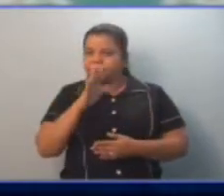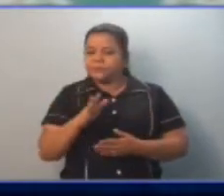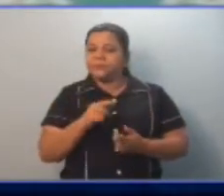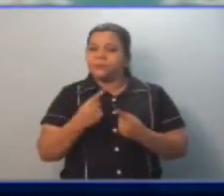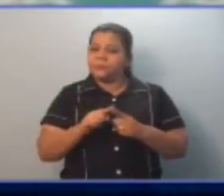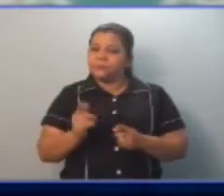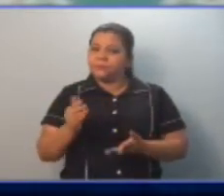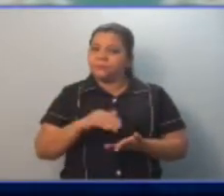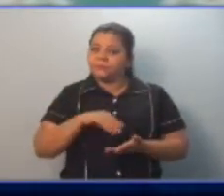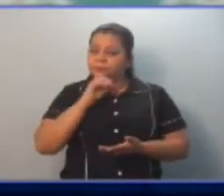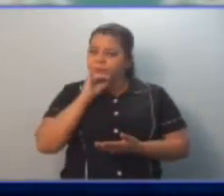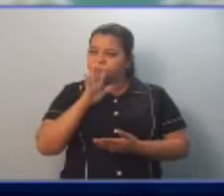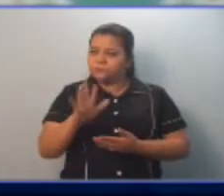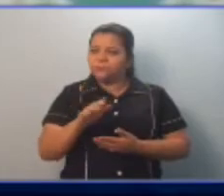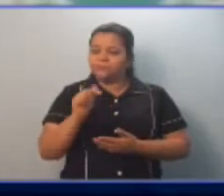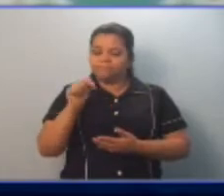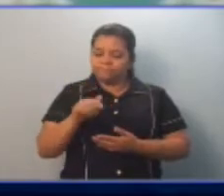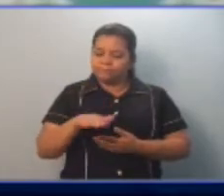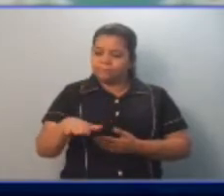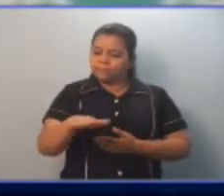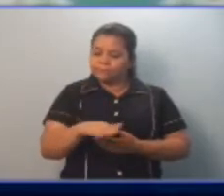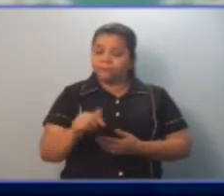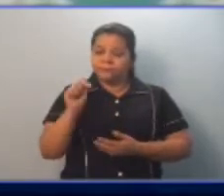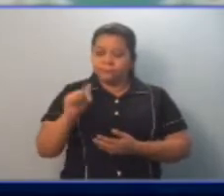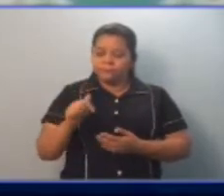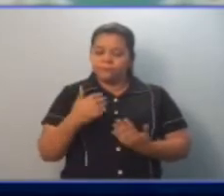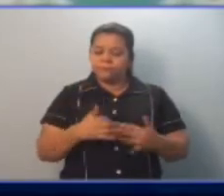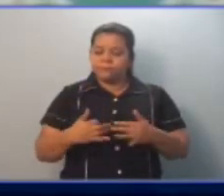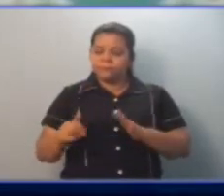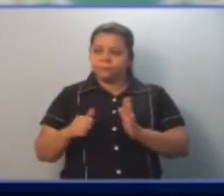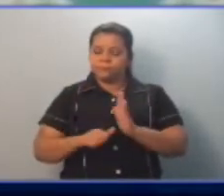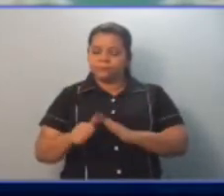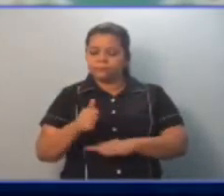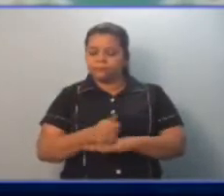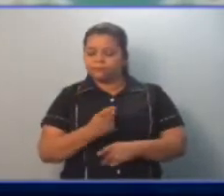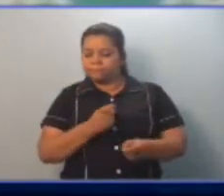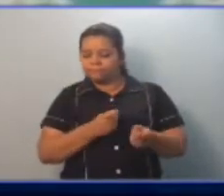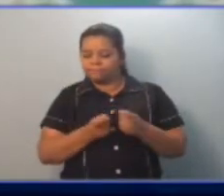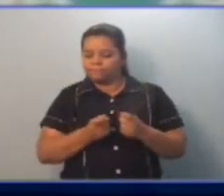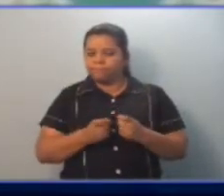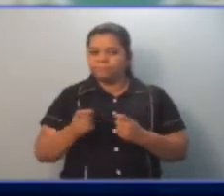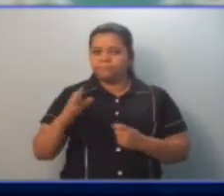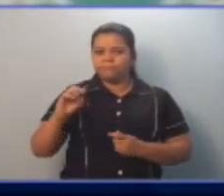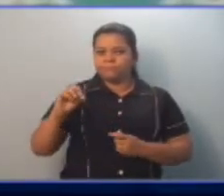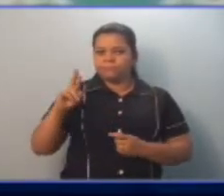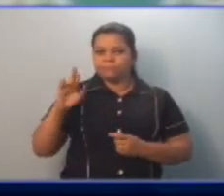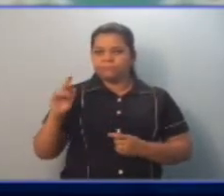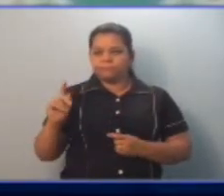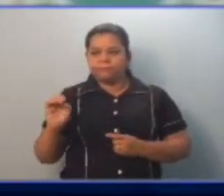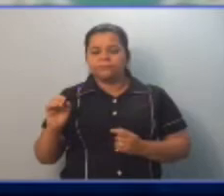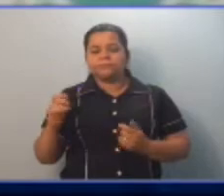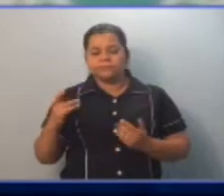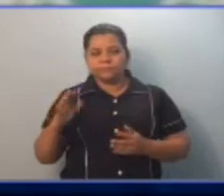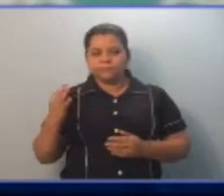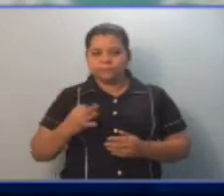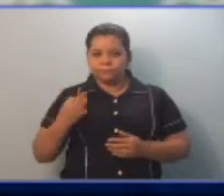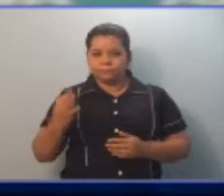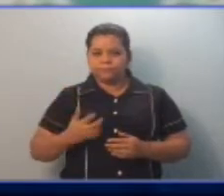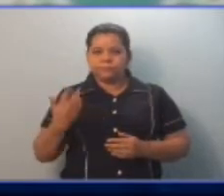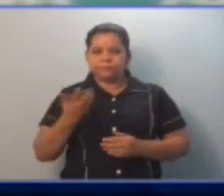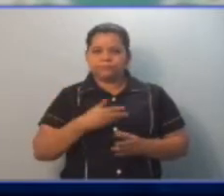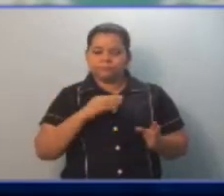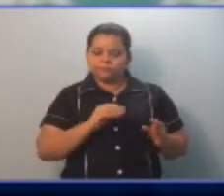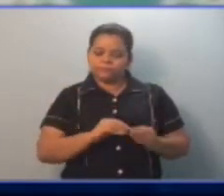yo insisto, yo creo que ese departamento y esa actividad administrativa de la Corte tiene que ser trasladada a otro